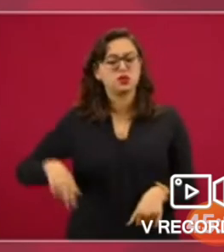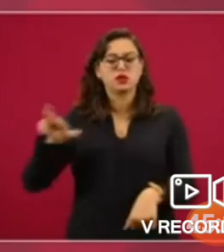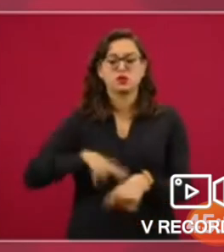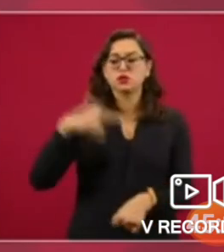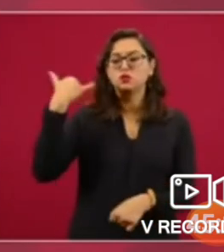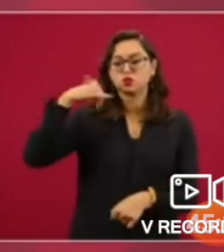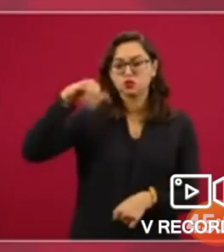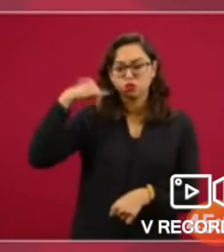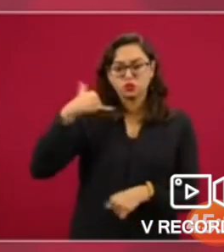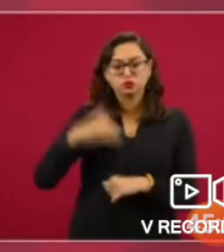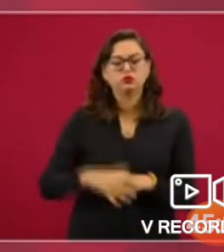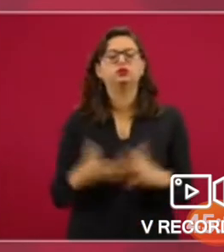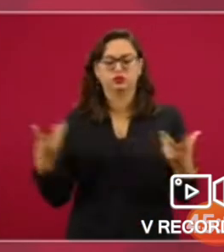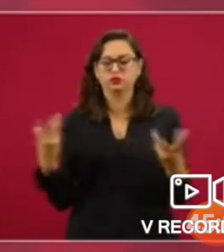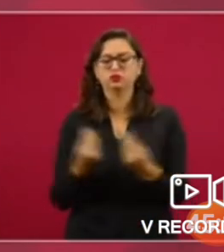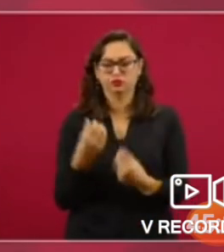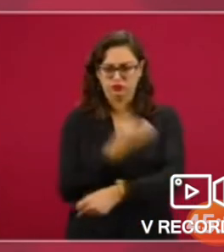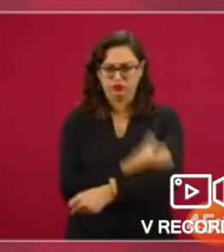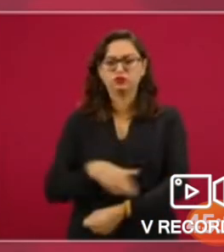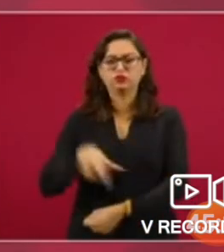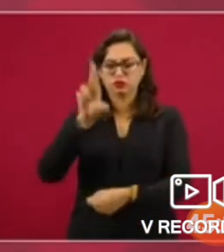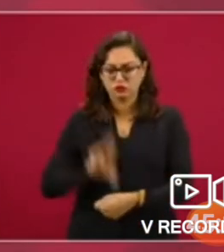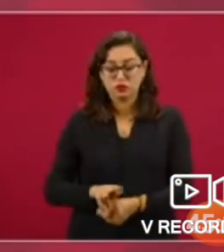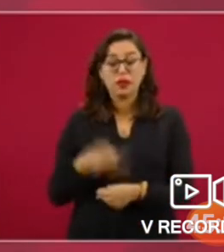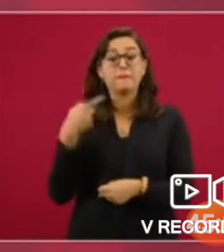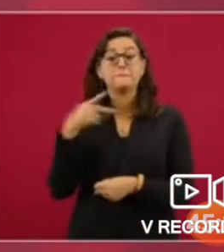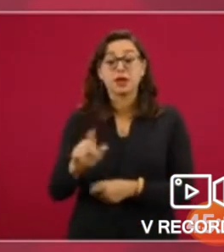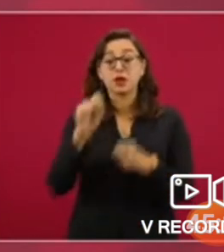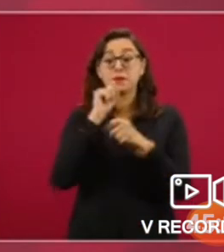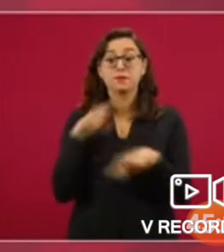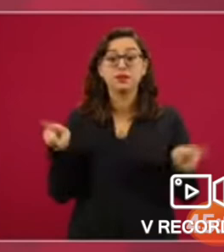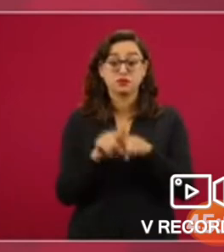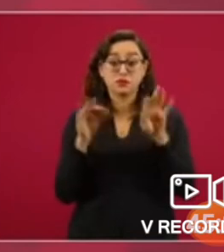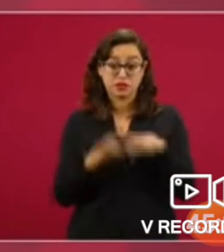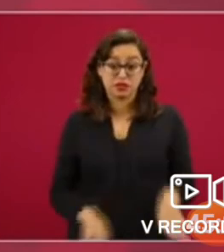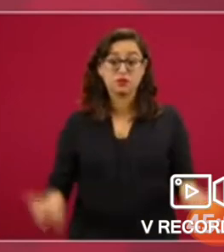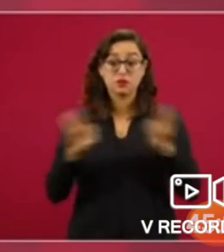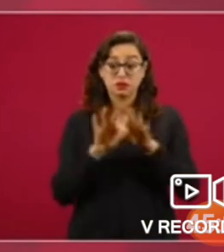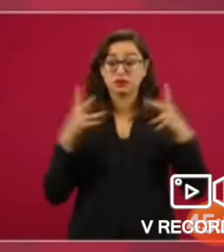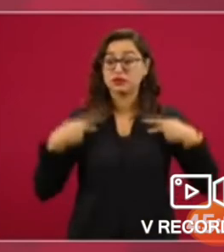hay coordinación, pero es importante que la gente